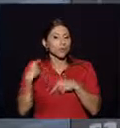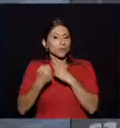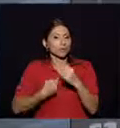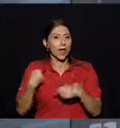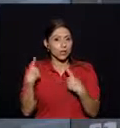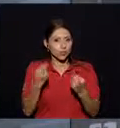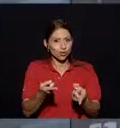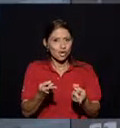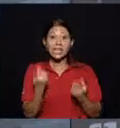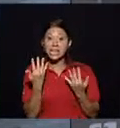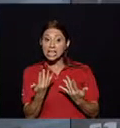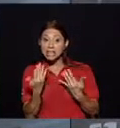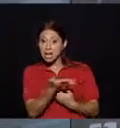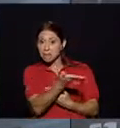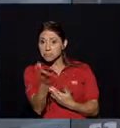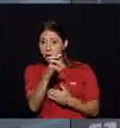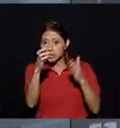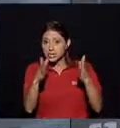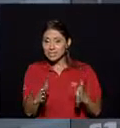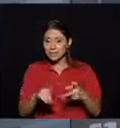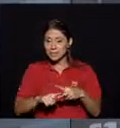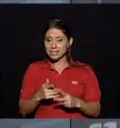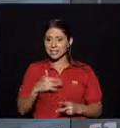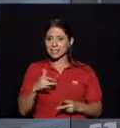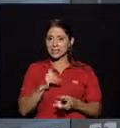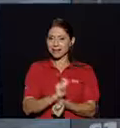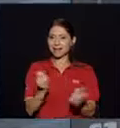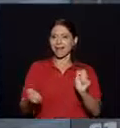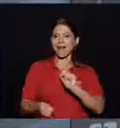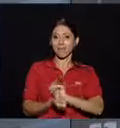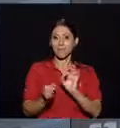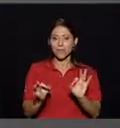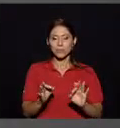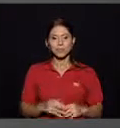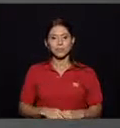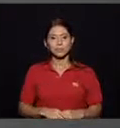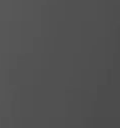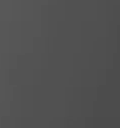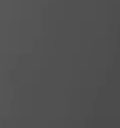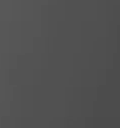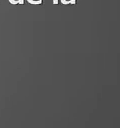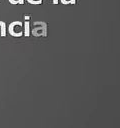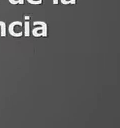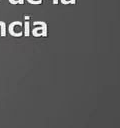los costarricenses empiecen a sentir el prometido cambio muy pronto.